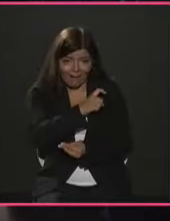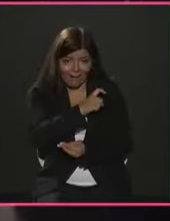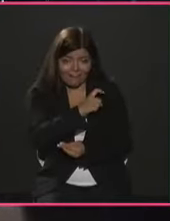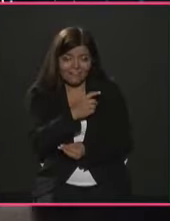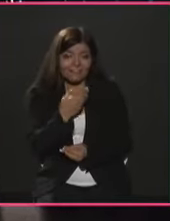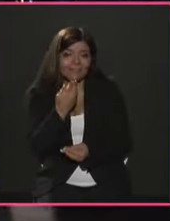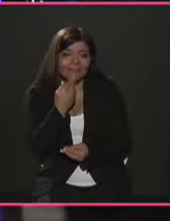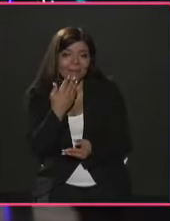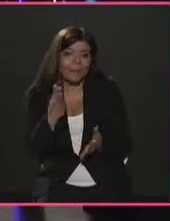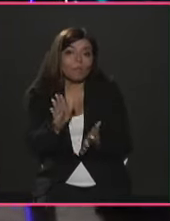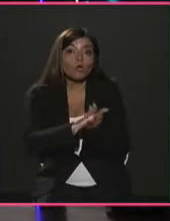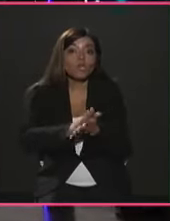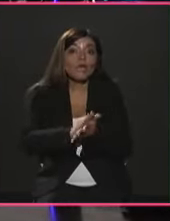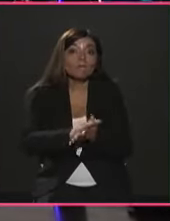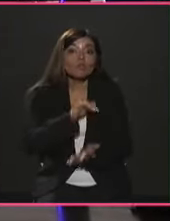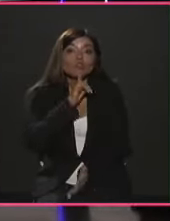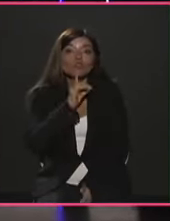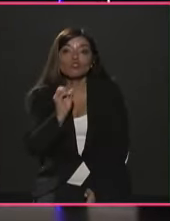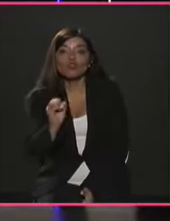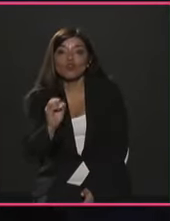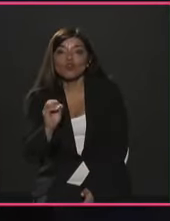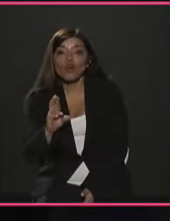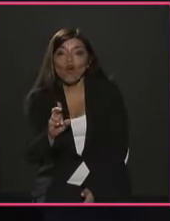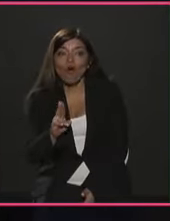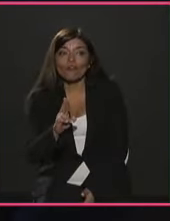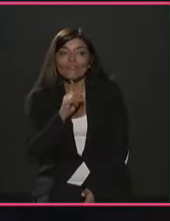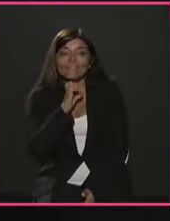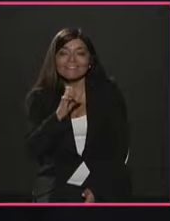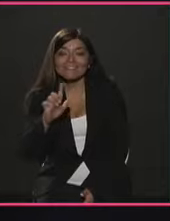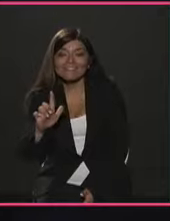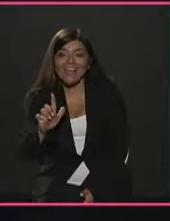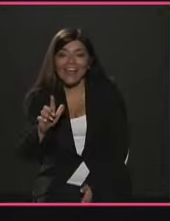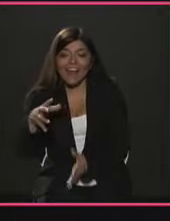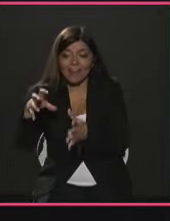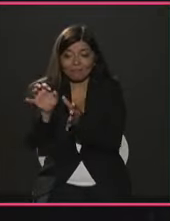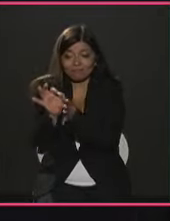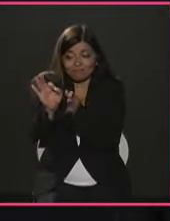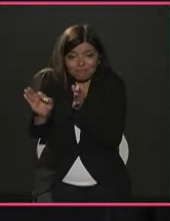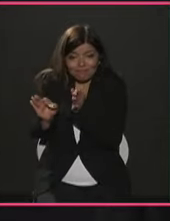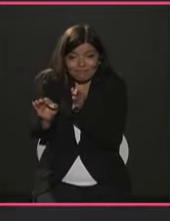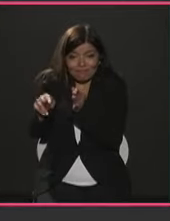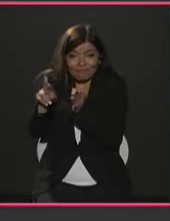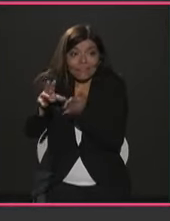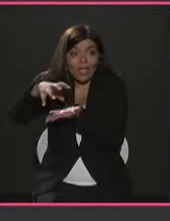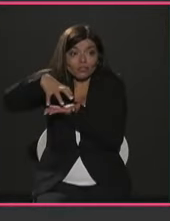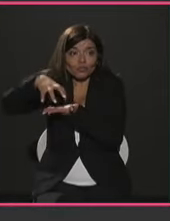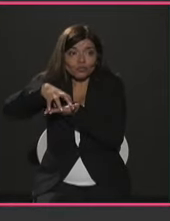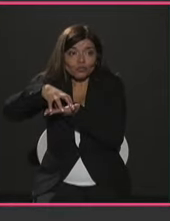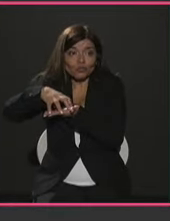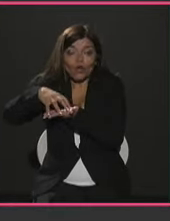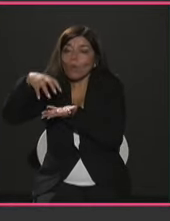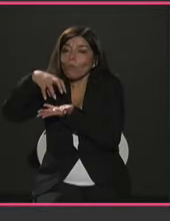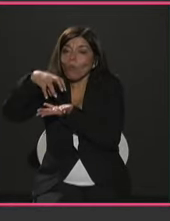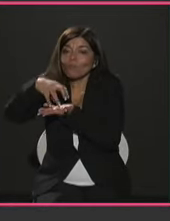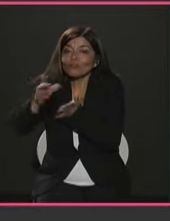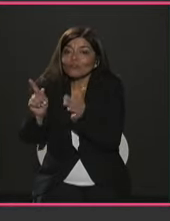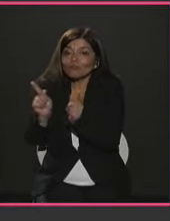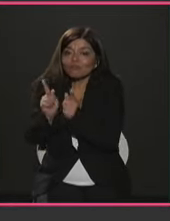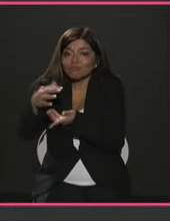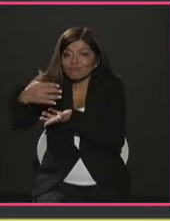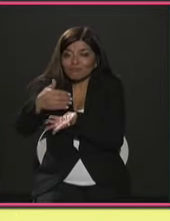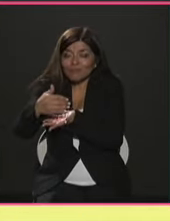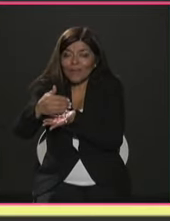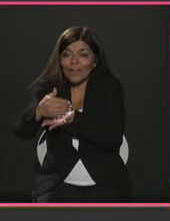incluso tortel que es la pequeña localidad que ustedes ven en la parte inferior derecha que es una ciudad un pueblito pequeñito